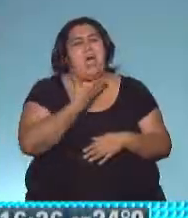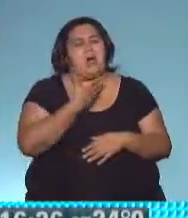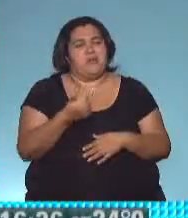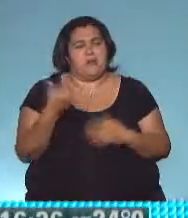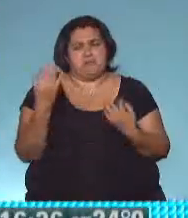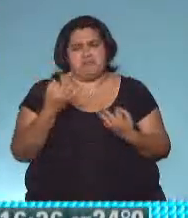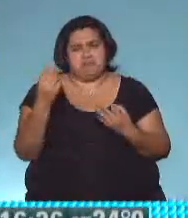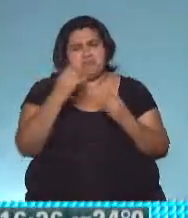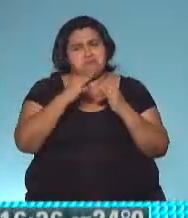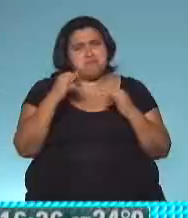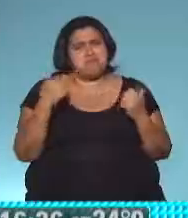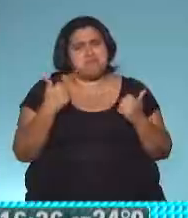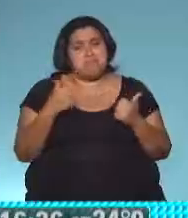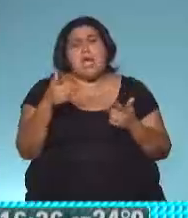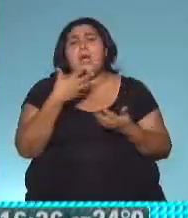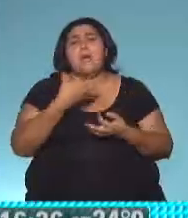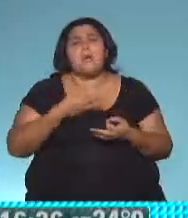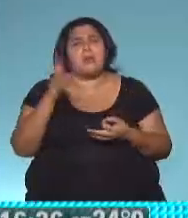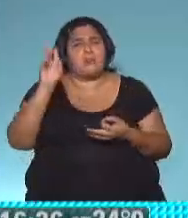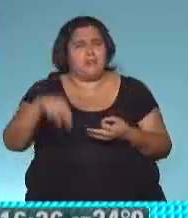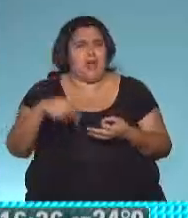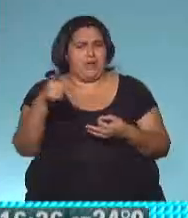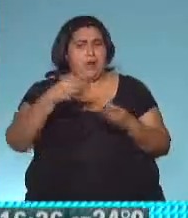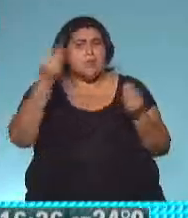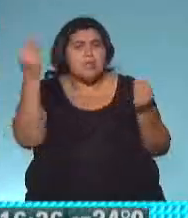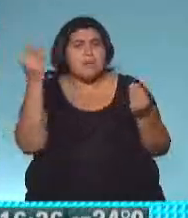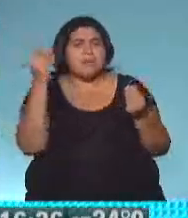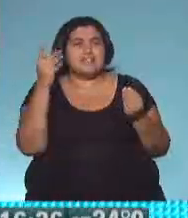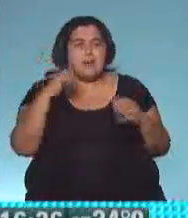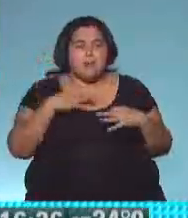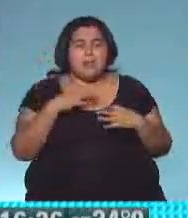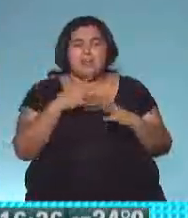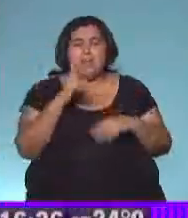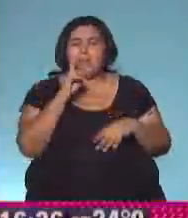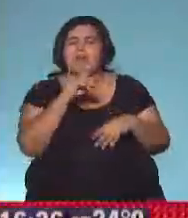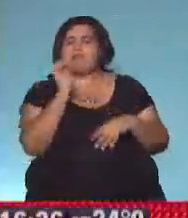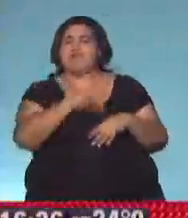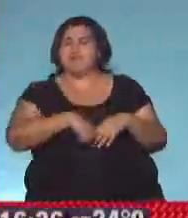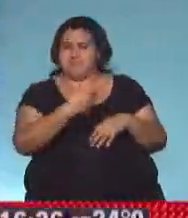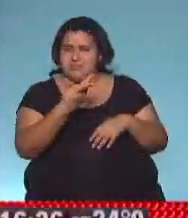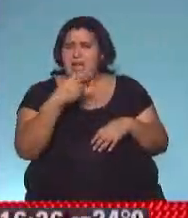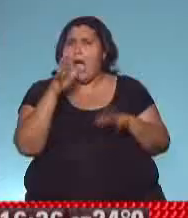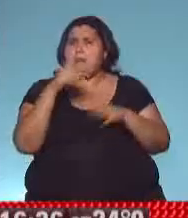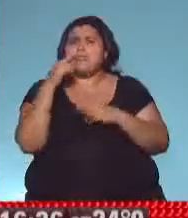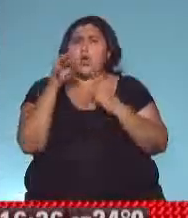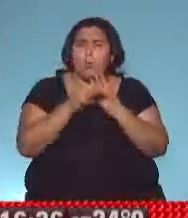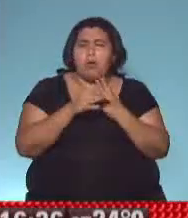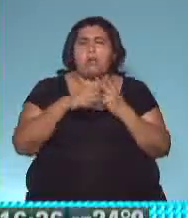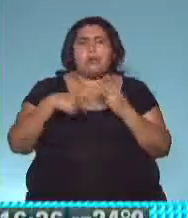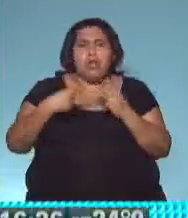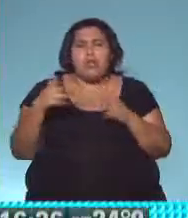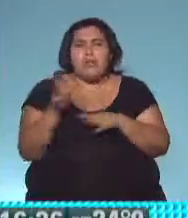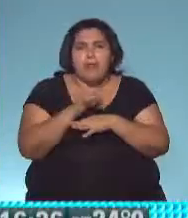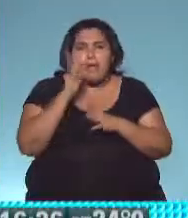gustó el mensaje. Sí, estuvo muy bien, porque es verdad, uno pierde de vista muchas veces lo esencial. Sí. En el día a día, en los compromisos, en la rutina,